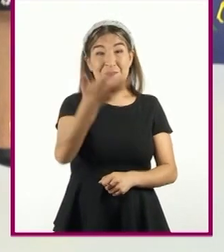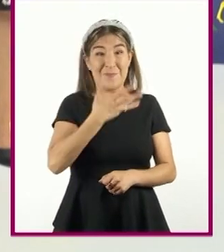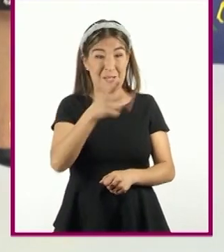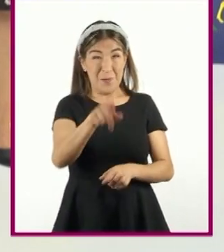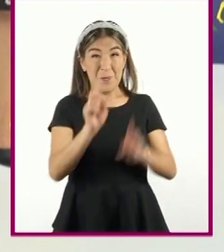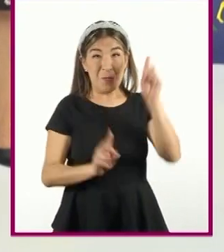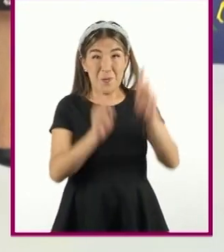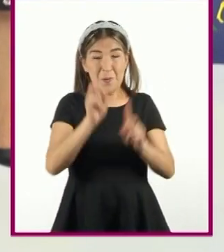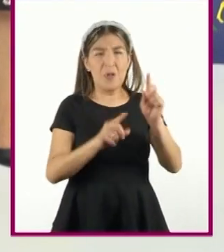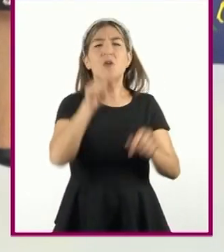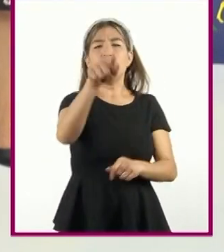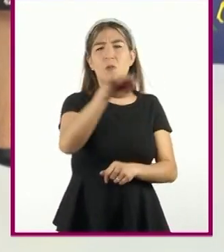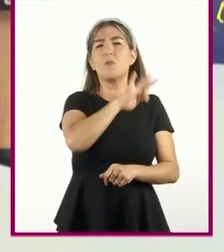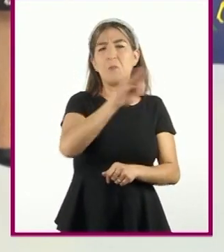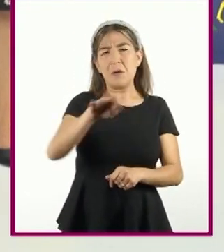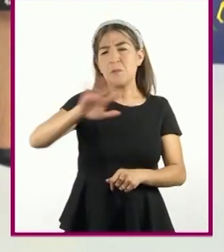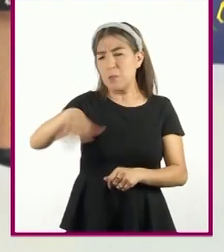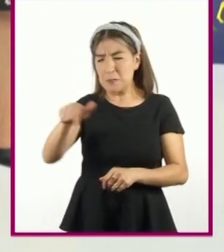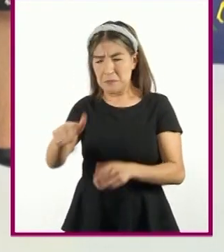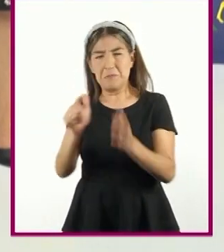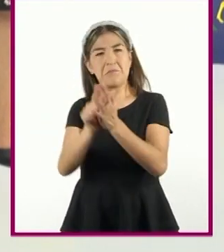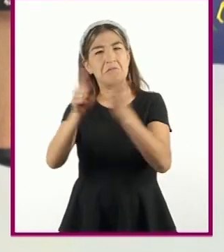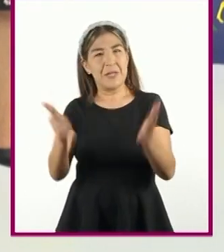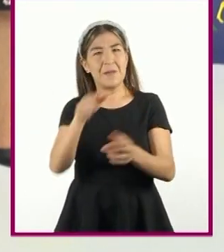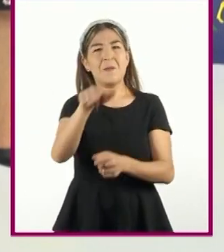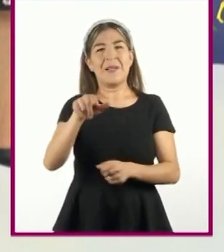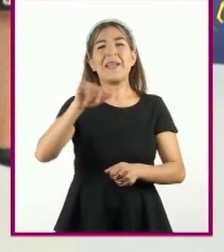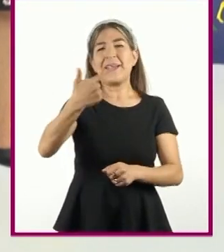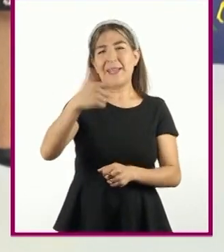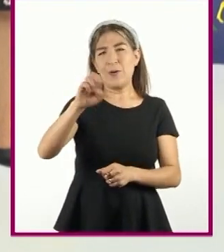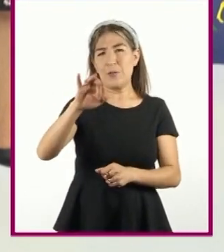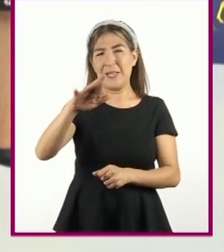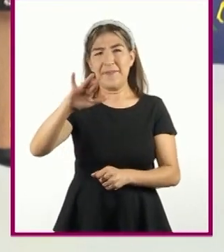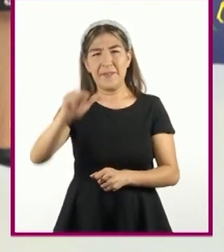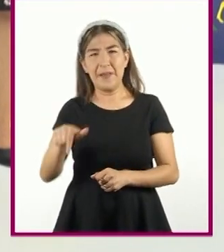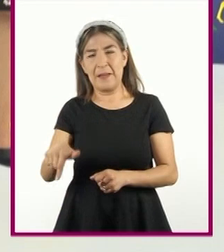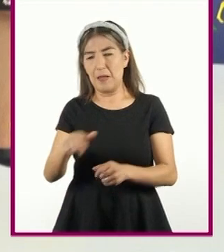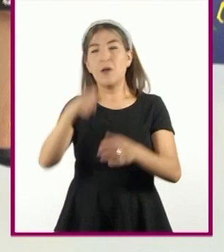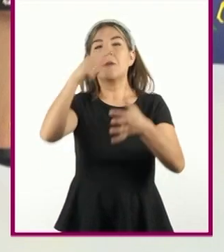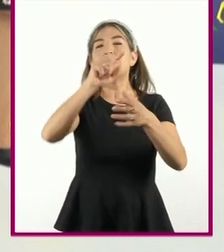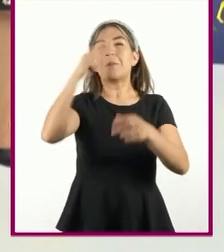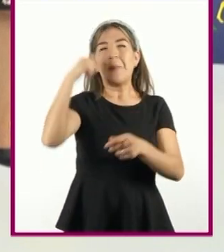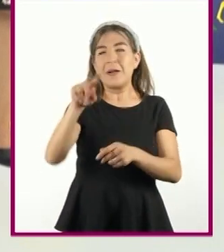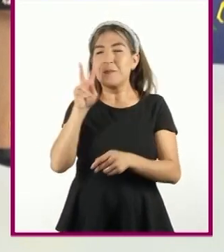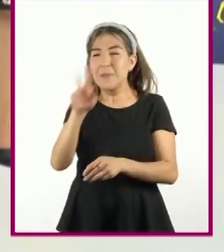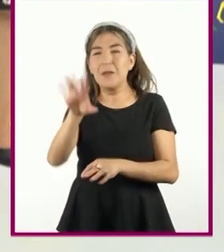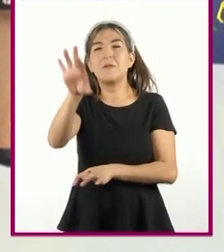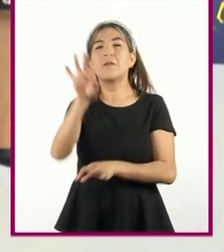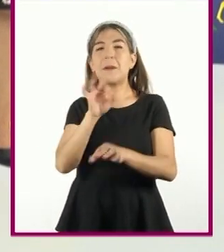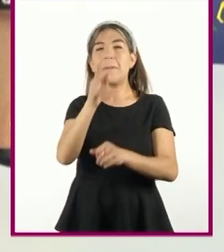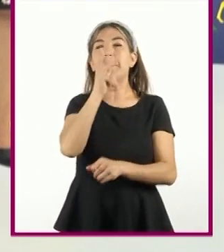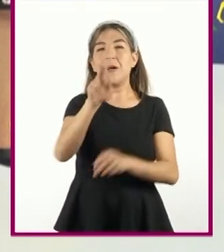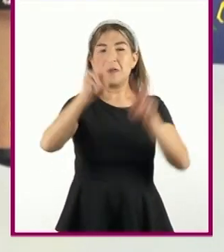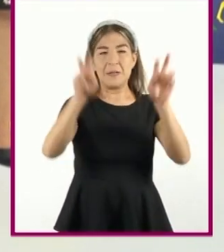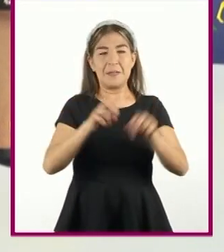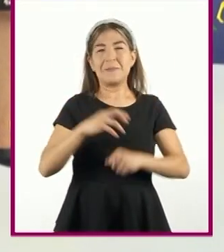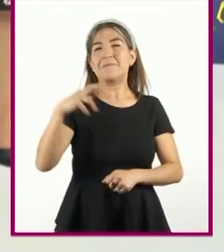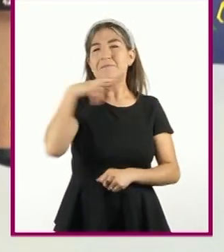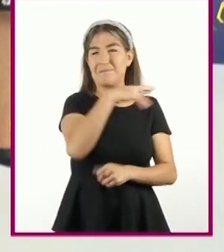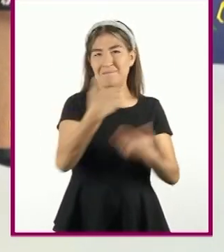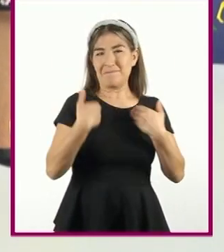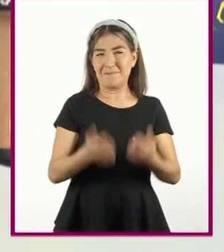de riesgos, los pueden buscar en su libro de texto. Apóyense con el índice para identificar el tema